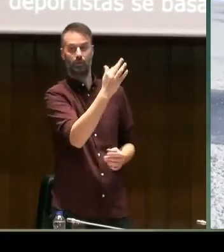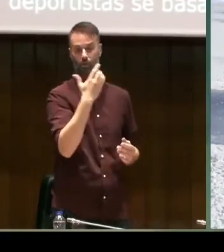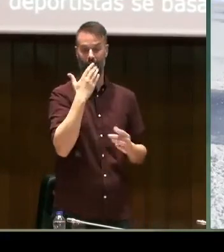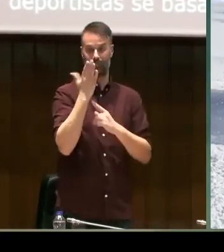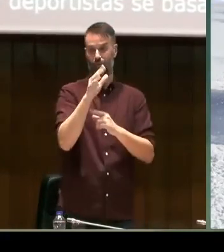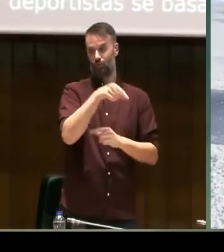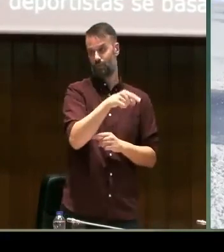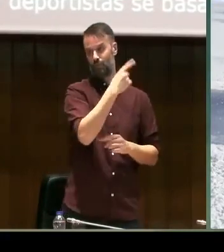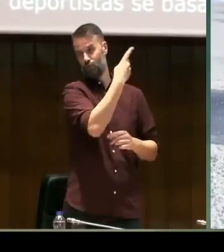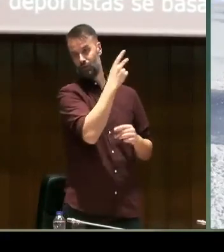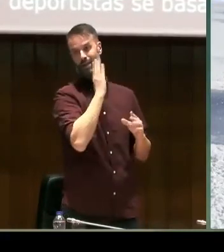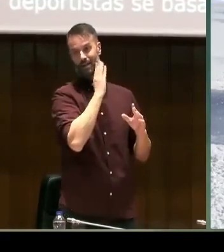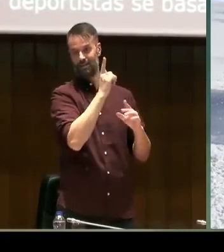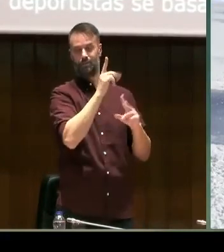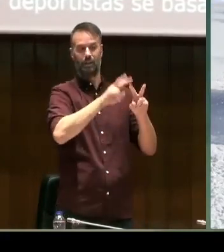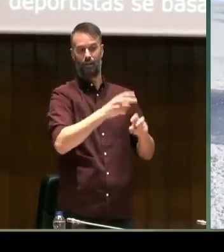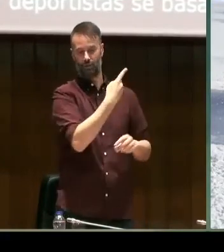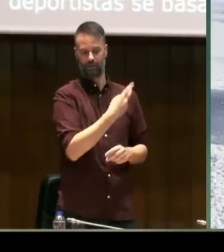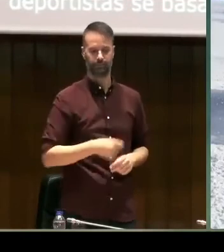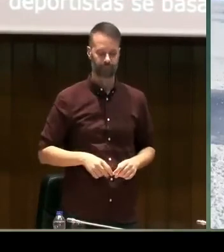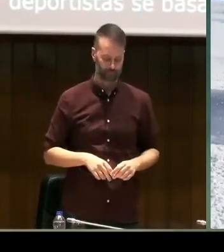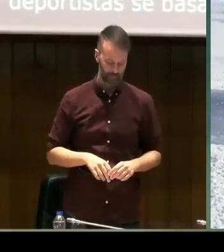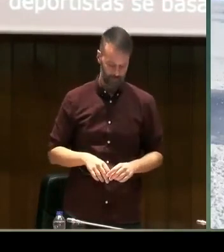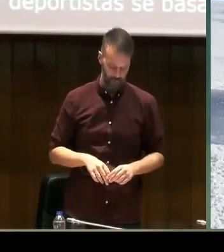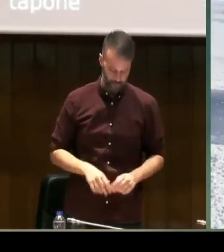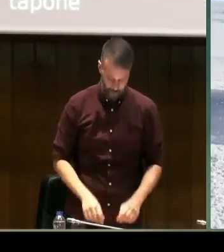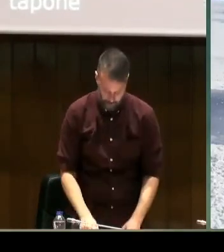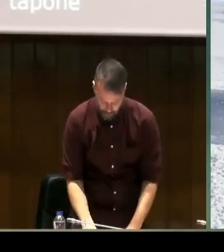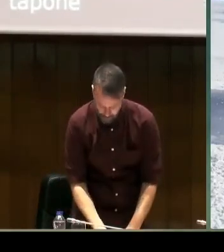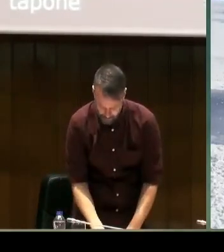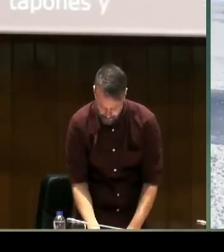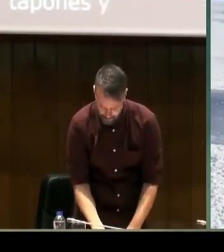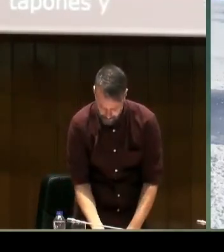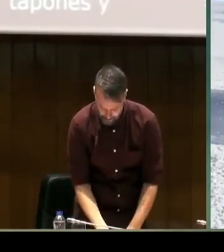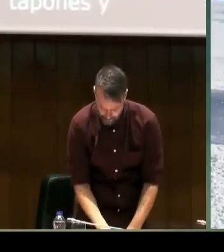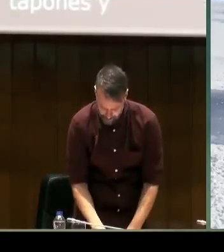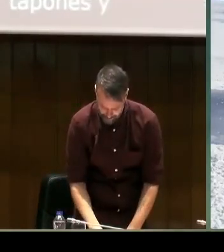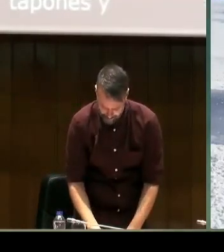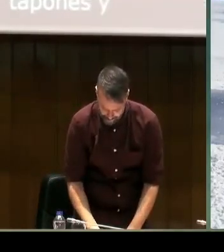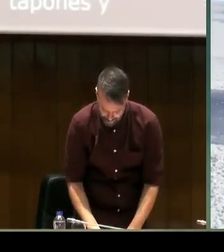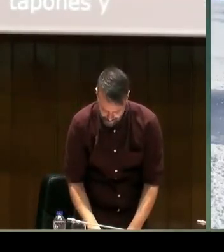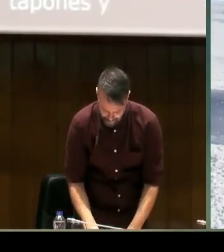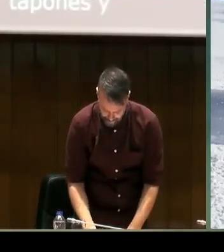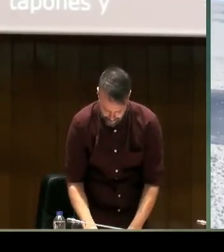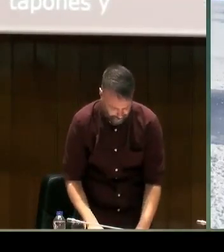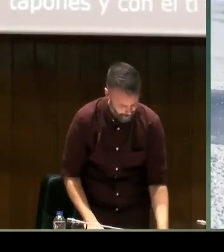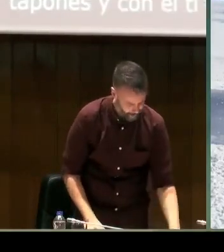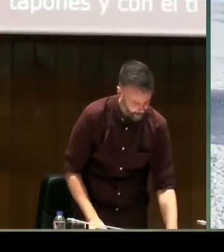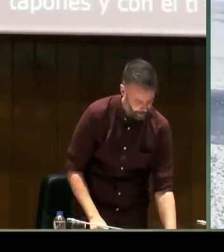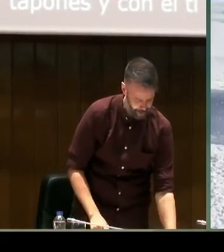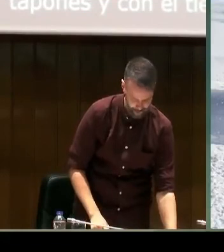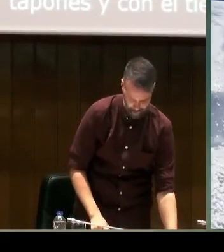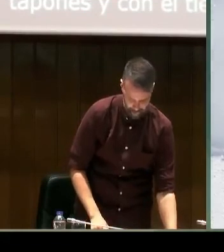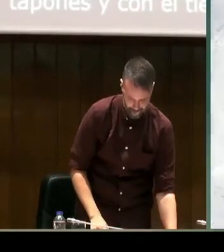Esto es un ejemplo de lo que aportan las personas sordas. Y esto es una investigación que se ha llevado a cabo y que efectivamente constata